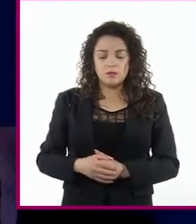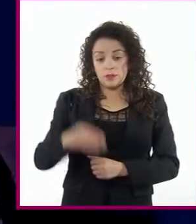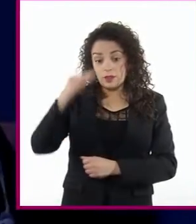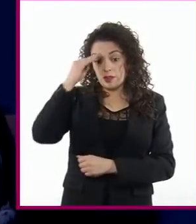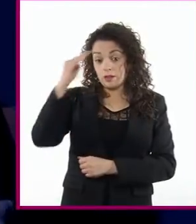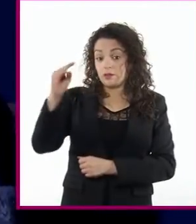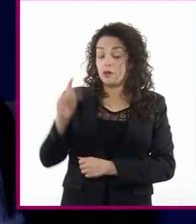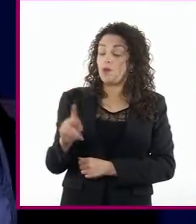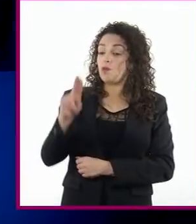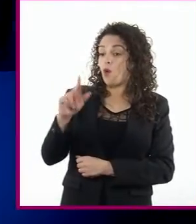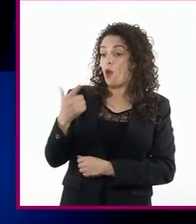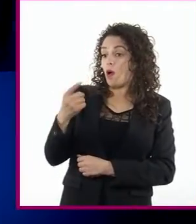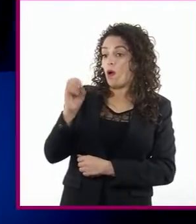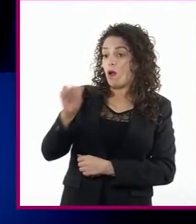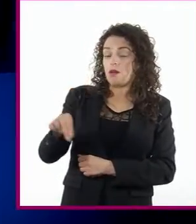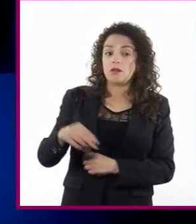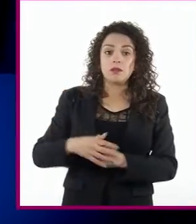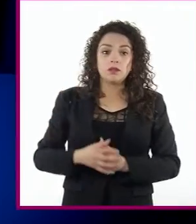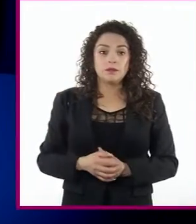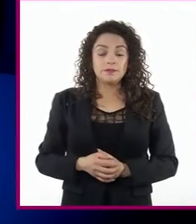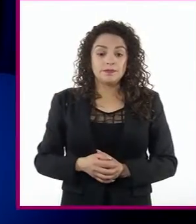Purgón.